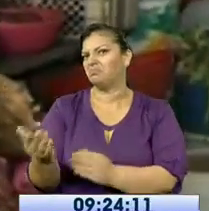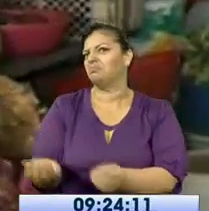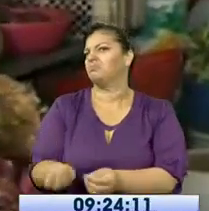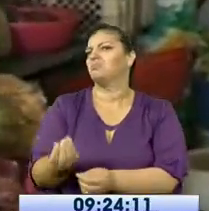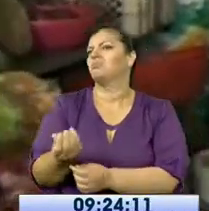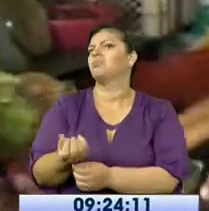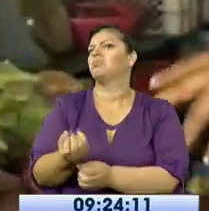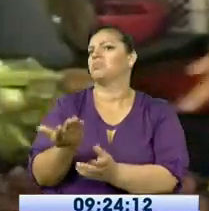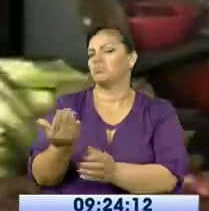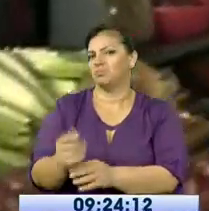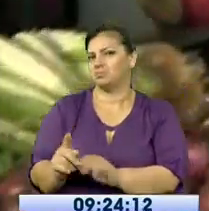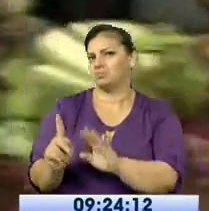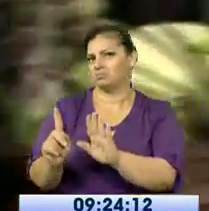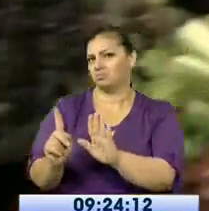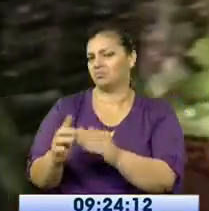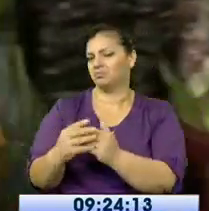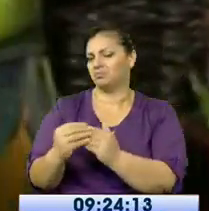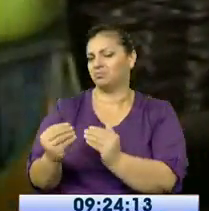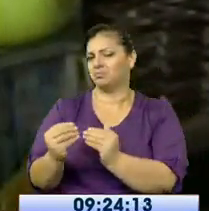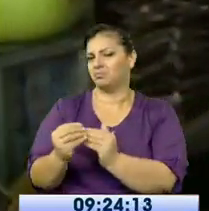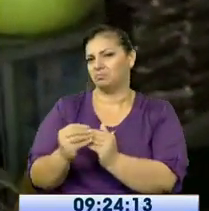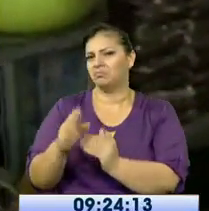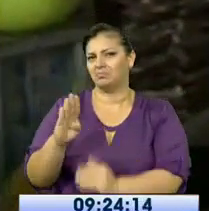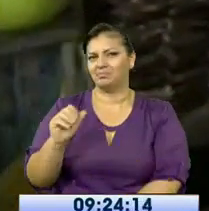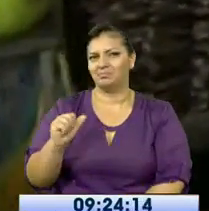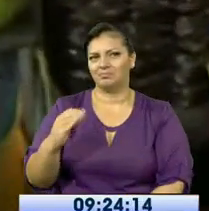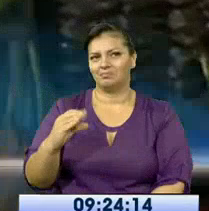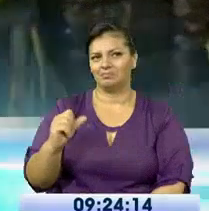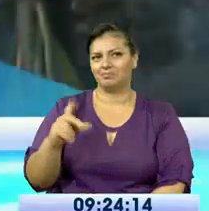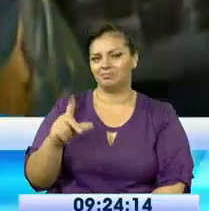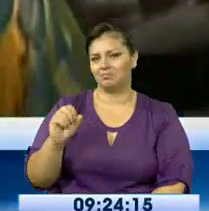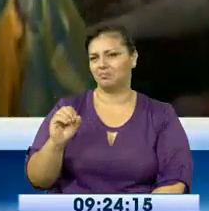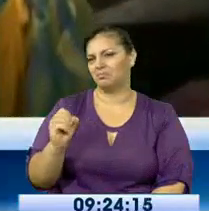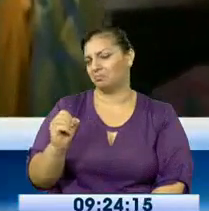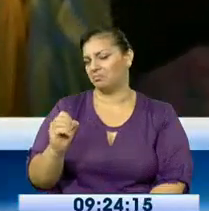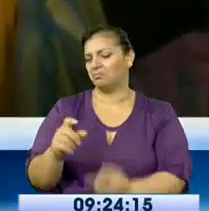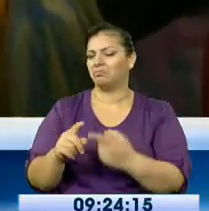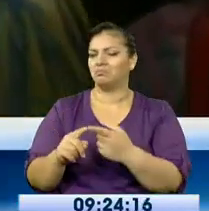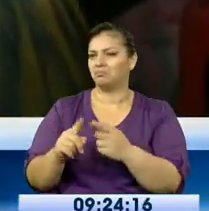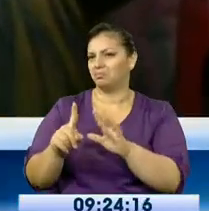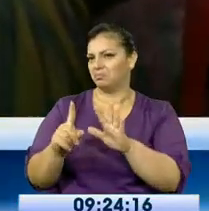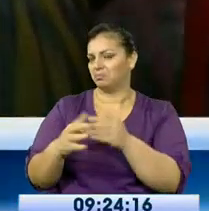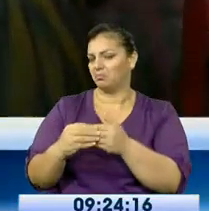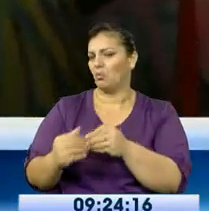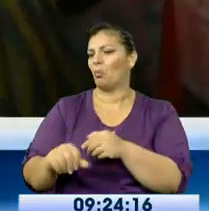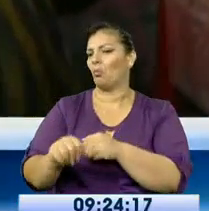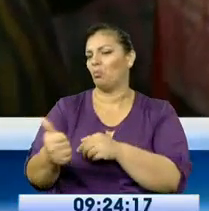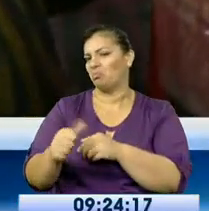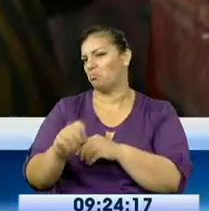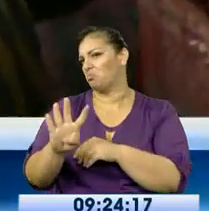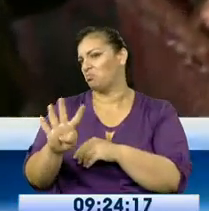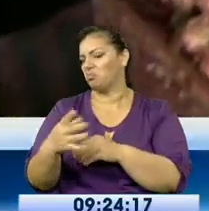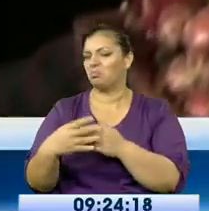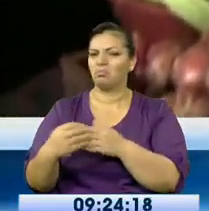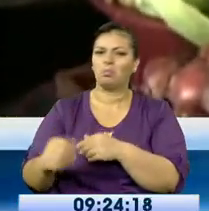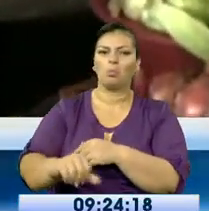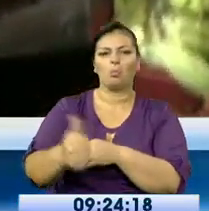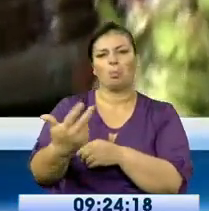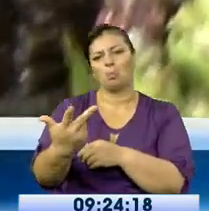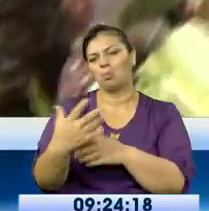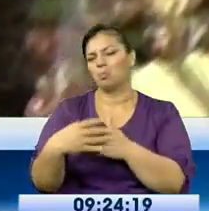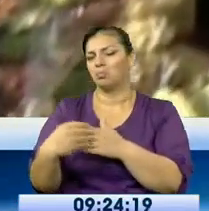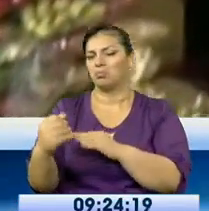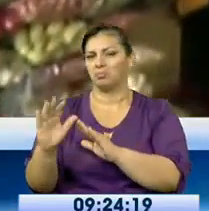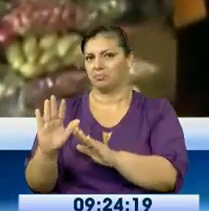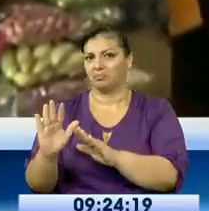6 otros otras variedades a 4 3 y 2 pero aquí encontramos por ejemplo ya los granitos ya